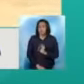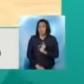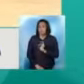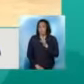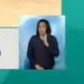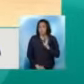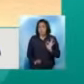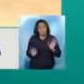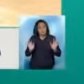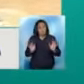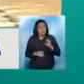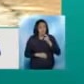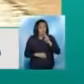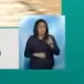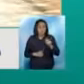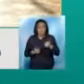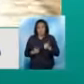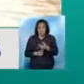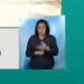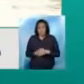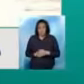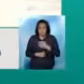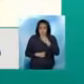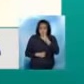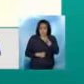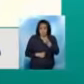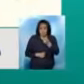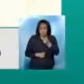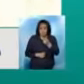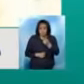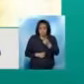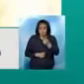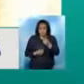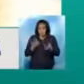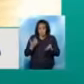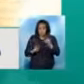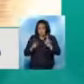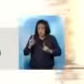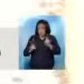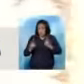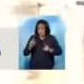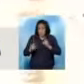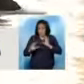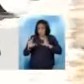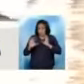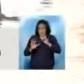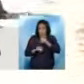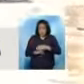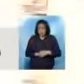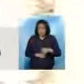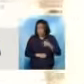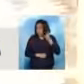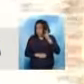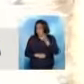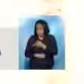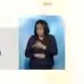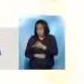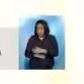No escucho nada. Bien, como estamos viendo, sí, evidentemente, sí, por la situación, también puede que algunos problemas de comunicación estén sucediendo. Aarón, ¿nos escuchas?